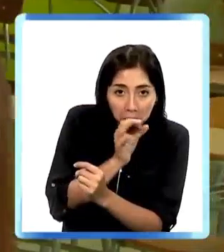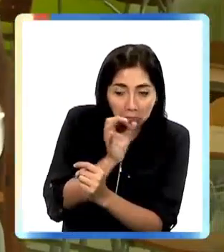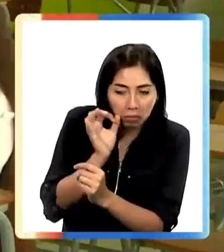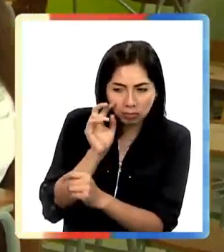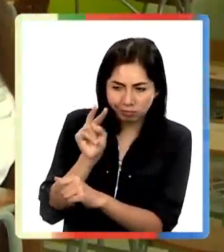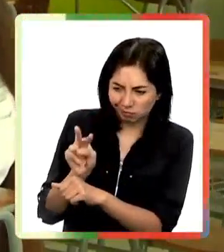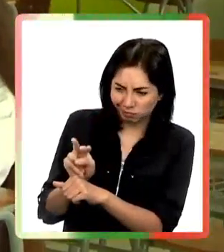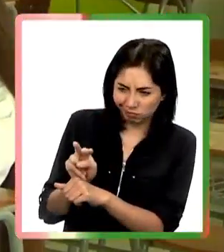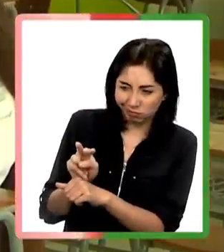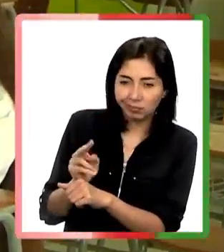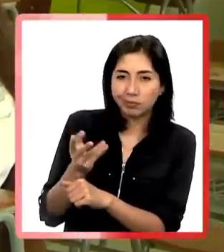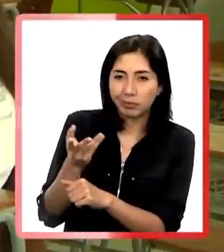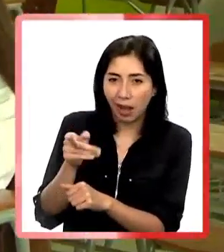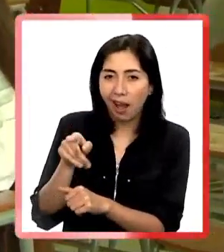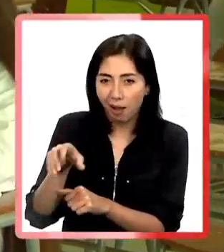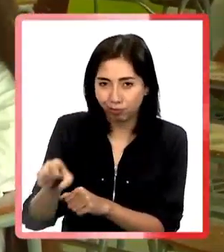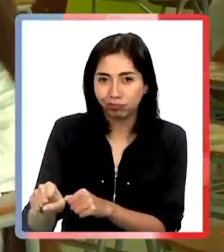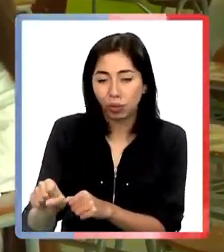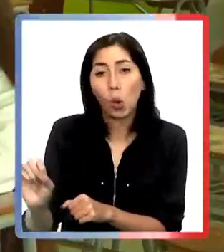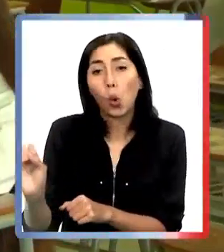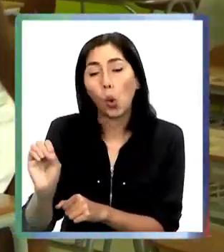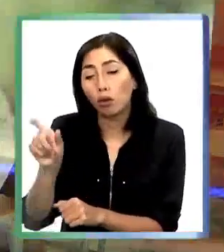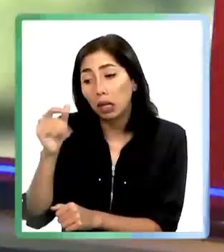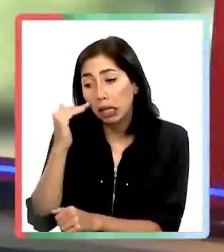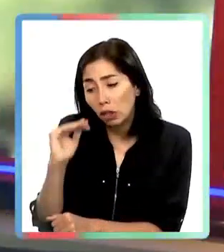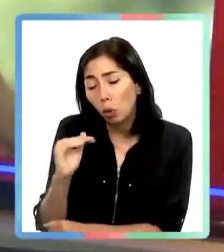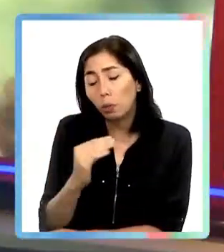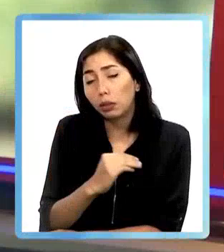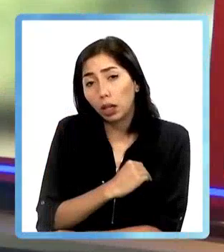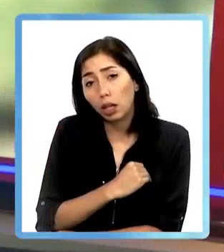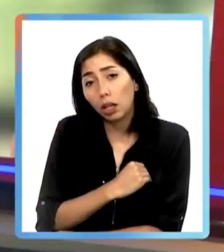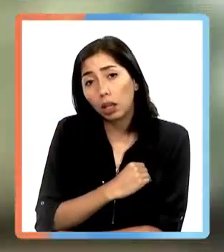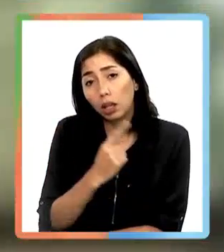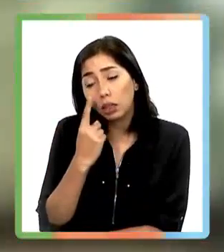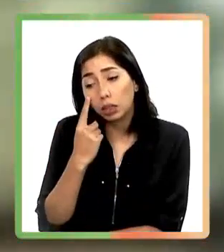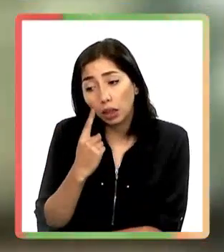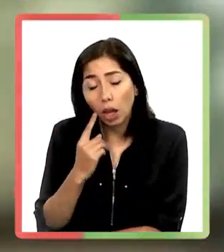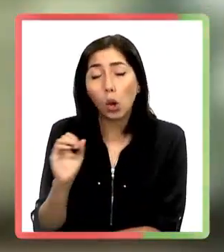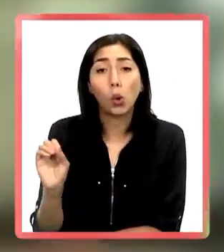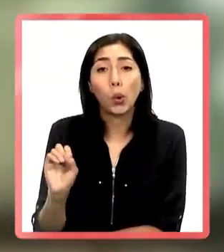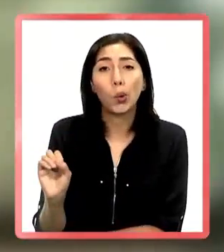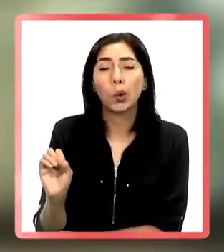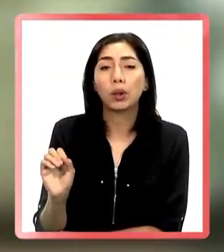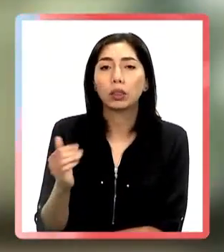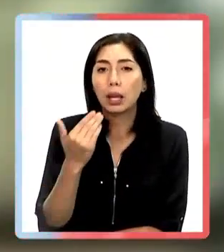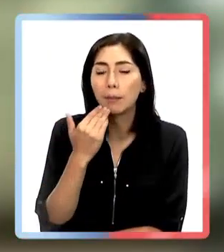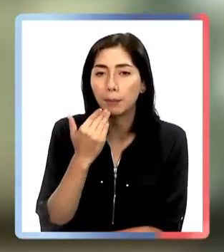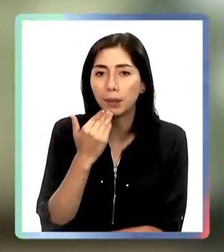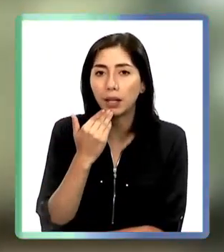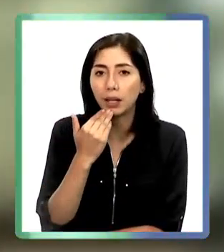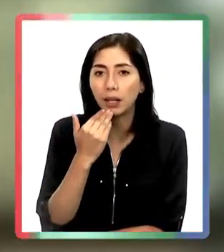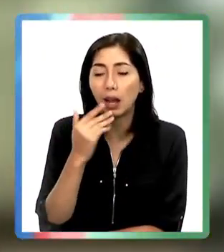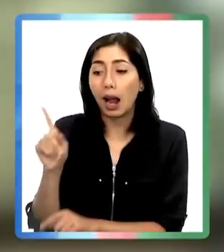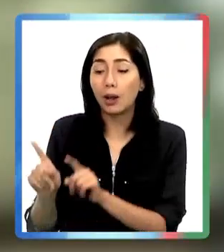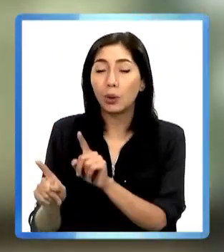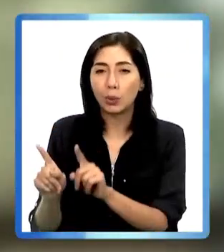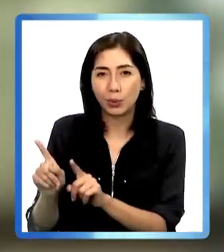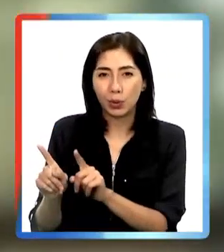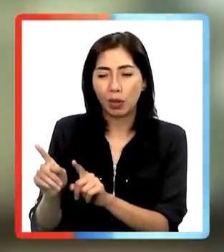cohibido, ¿cierto?, más ensimismado o con tristeza, o niños menores, por ejemplo,